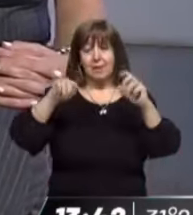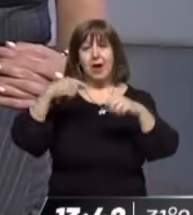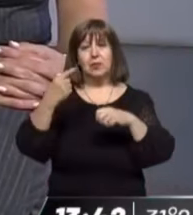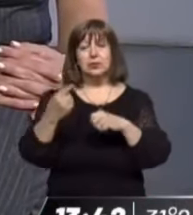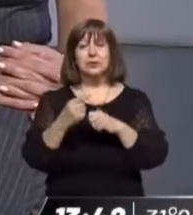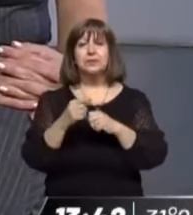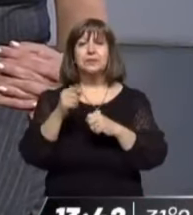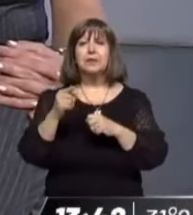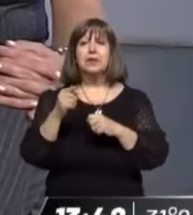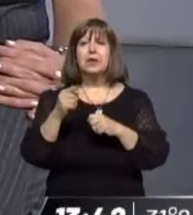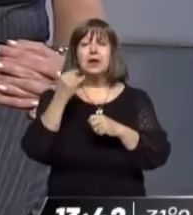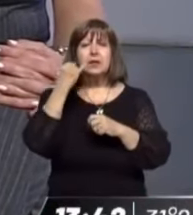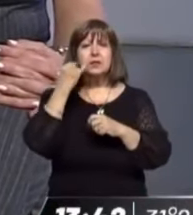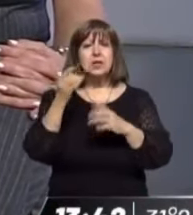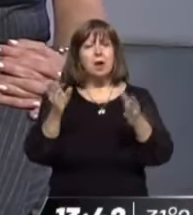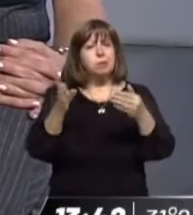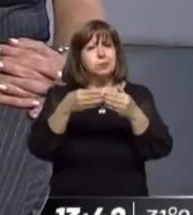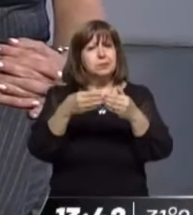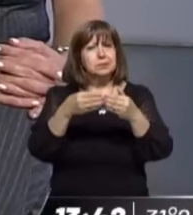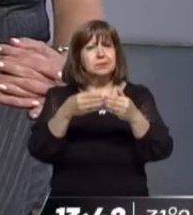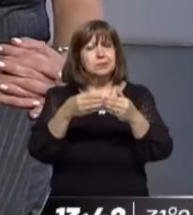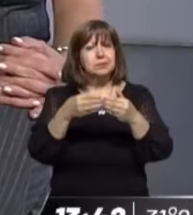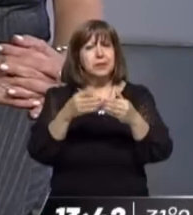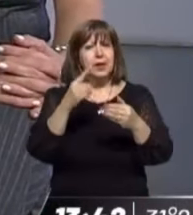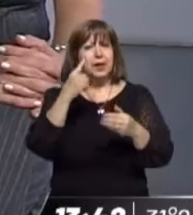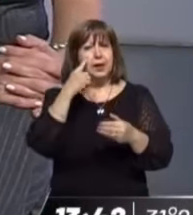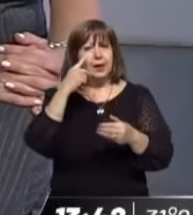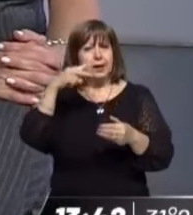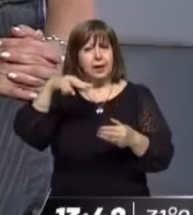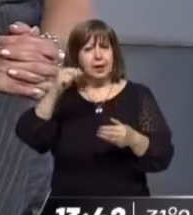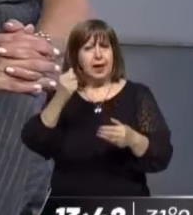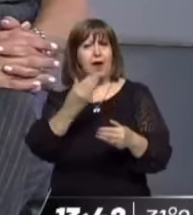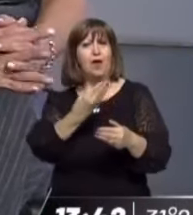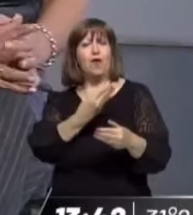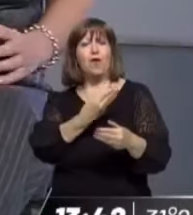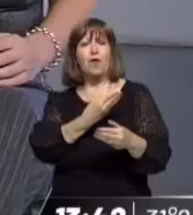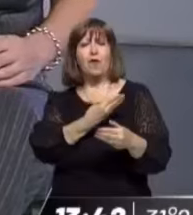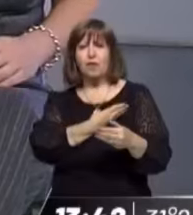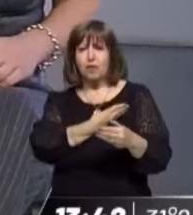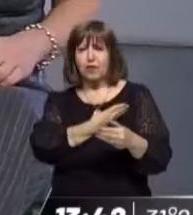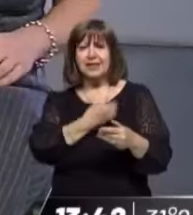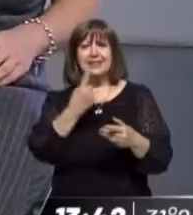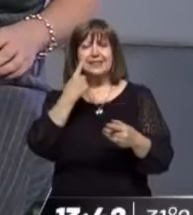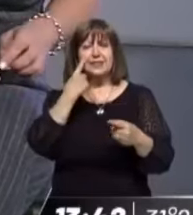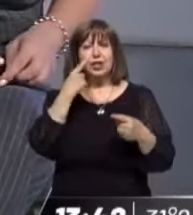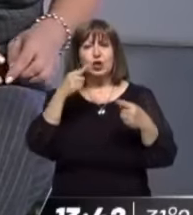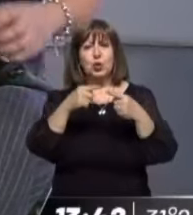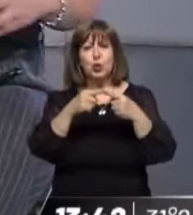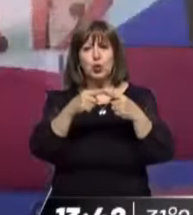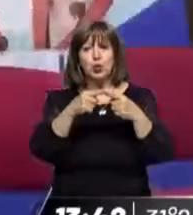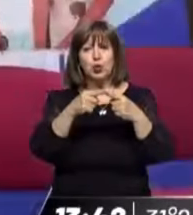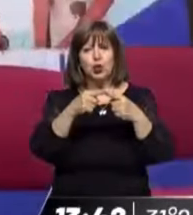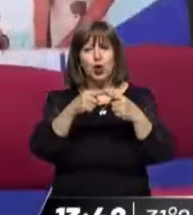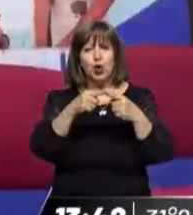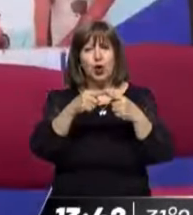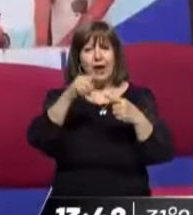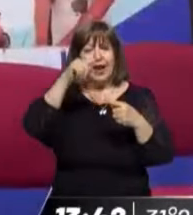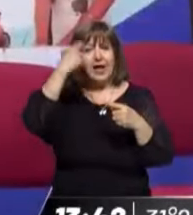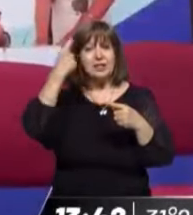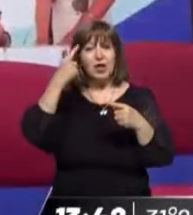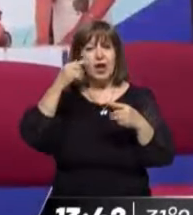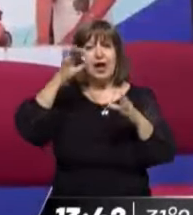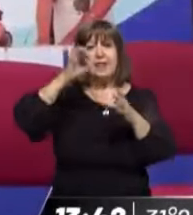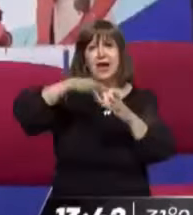para hablar de el cierre de un organismo el inafi estamos hablando del Instituto Nacional de eh agricultura familiar